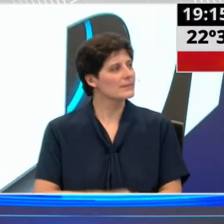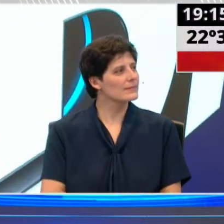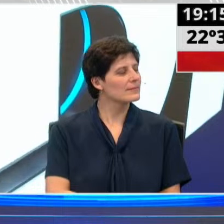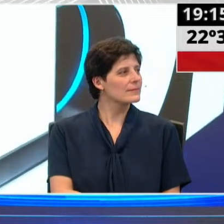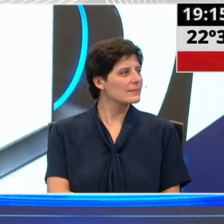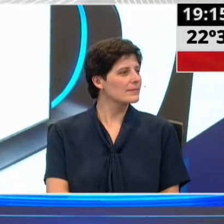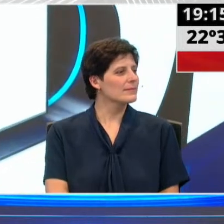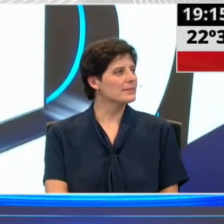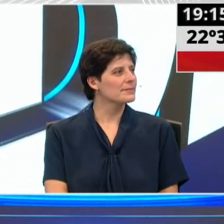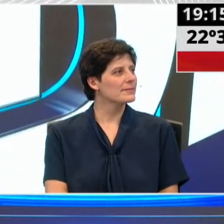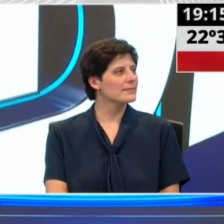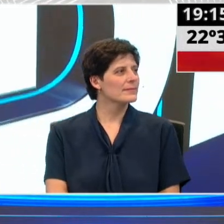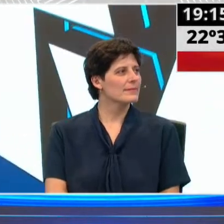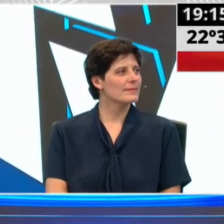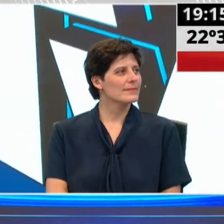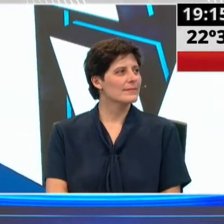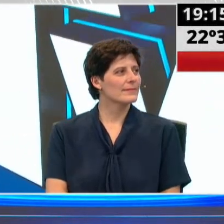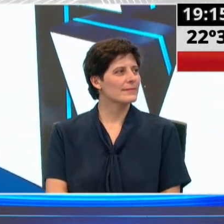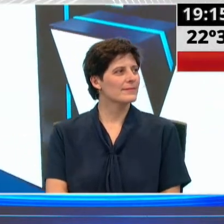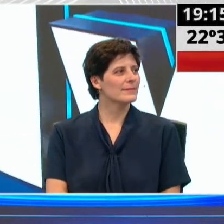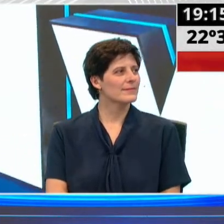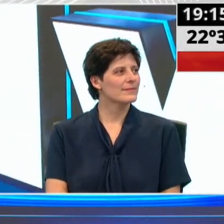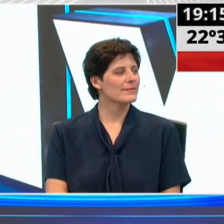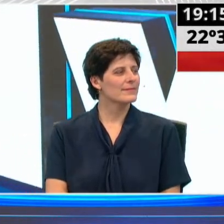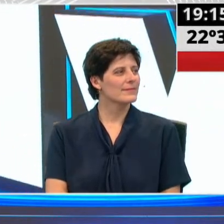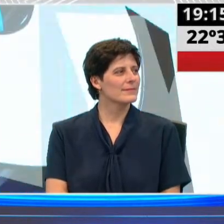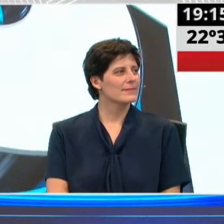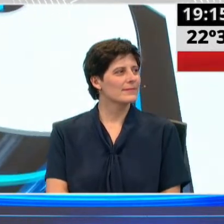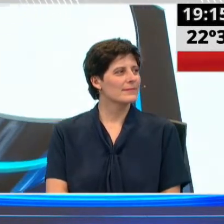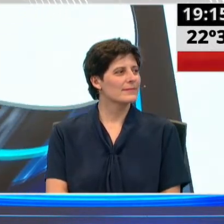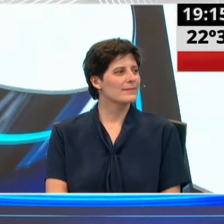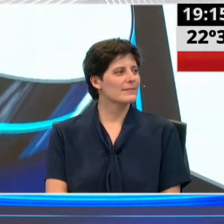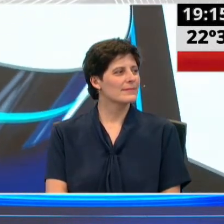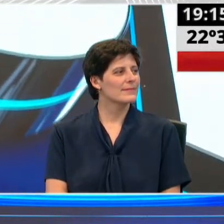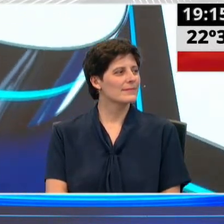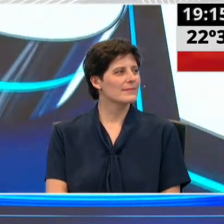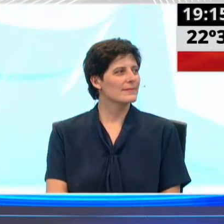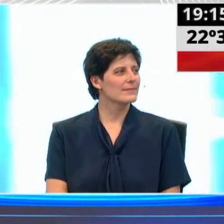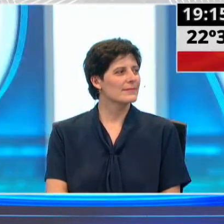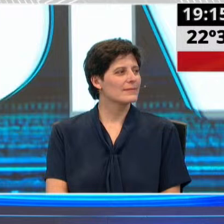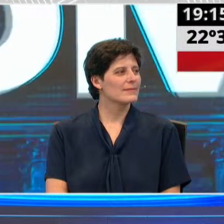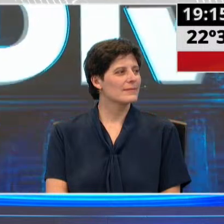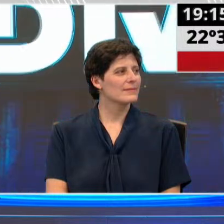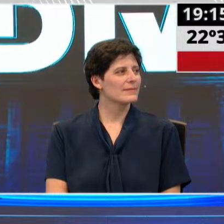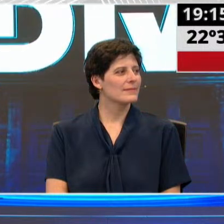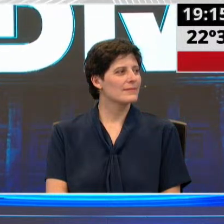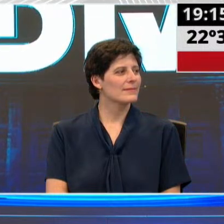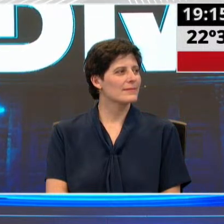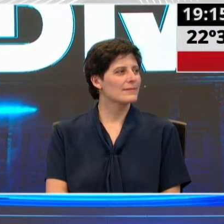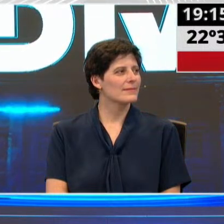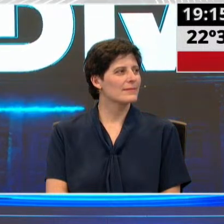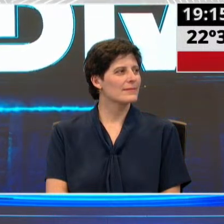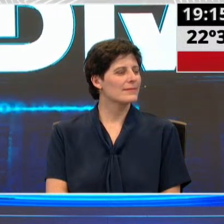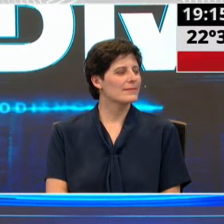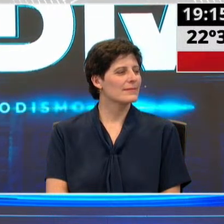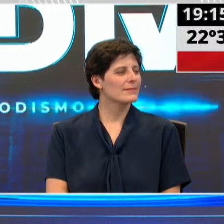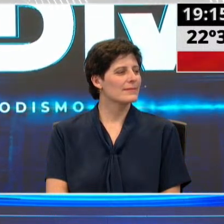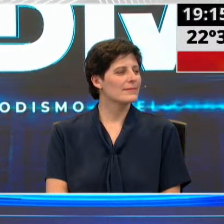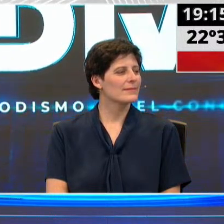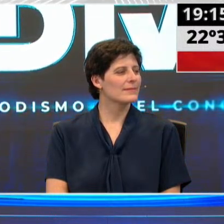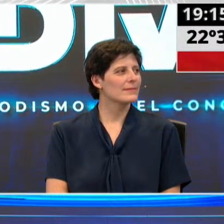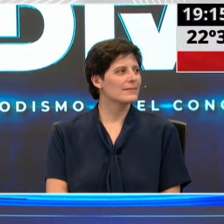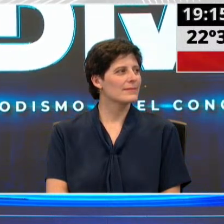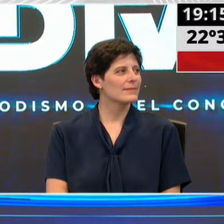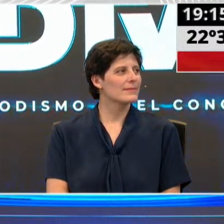Y ahí sí aparecen muchos diputados, muchas diputadas de la oposición que dicen, bueno, en los primeros 3 meses